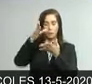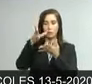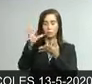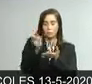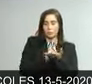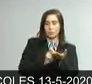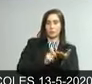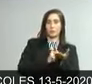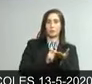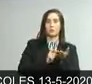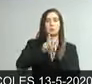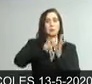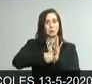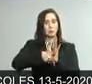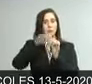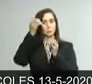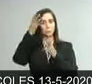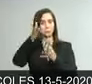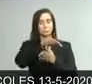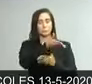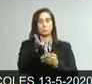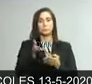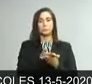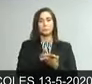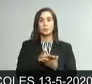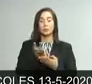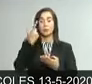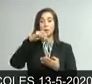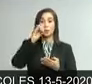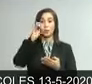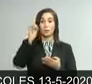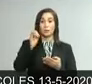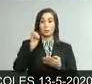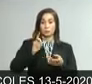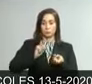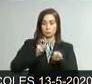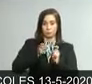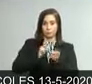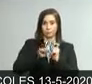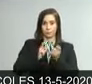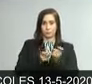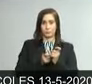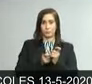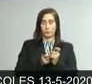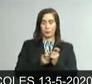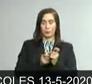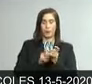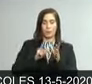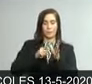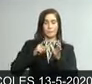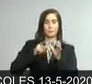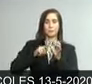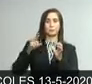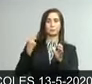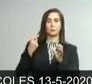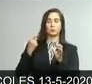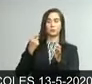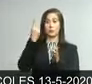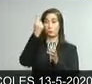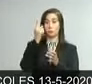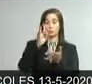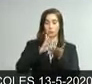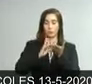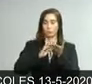separación sobre todo porque esos por ciento van a variar porque primero estaba solo referencia